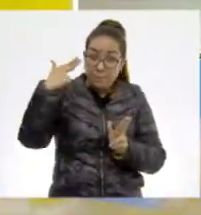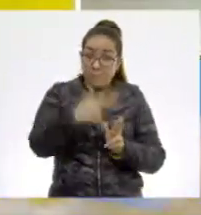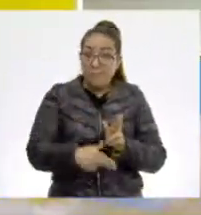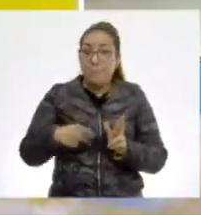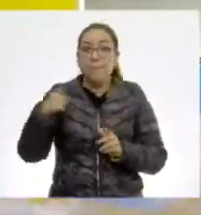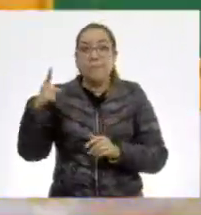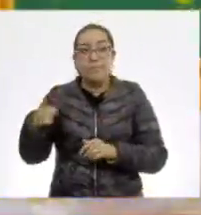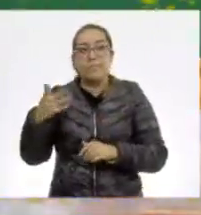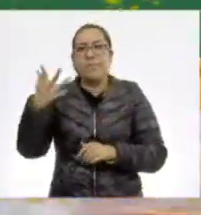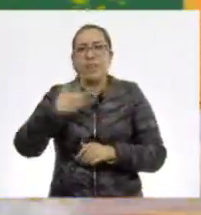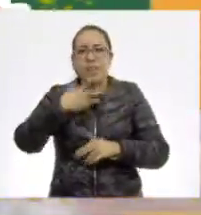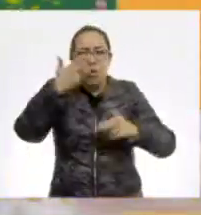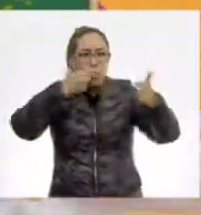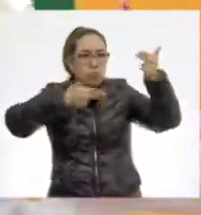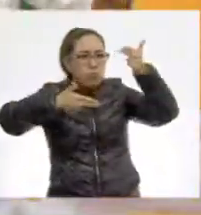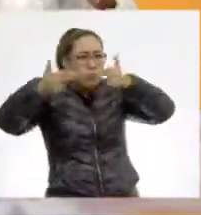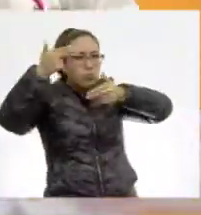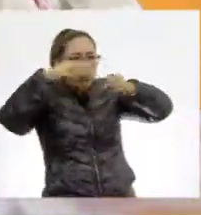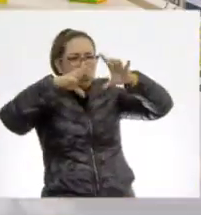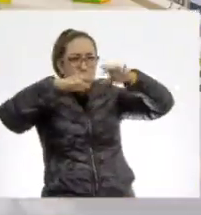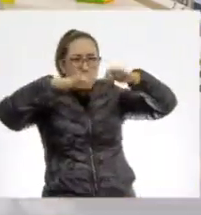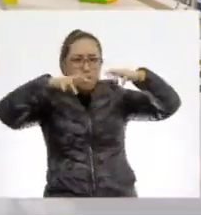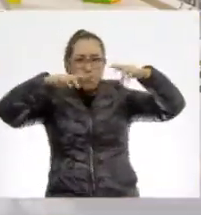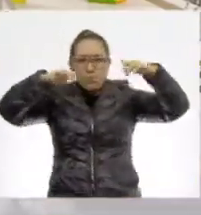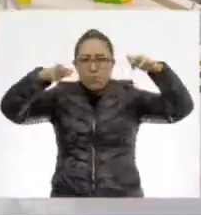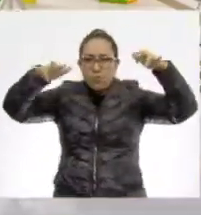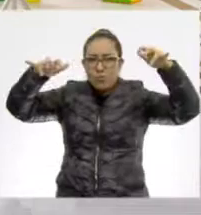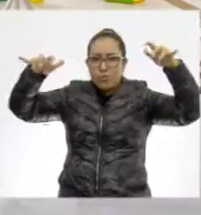Ahí viene el tren, entre el humito de Vicella, Pancho